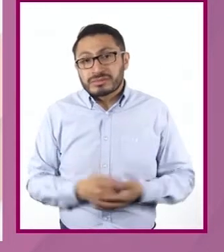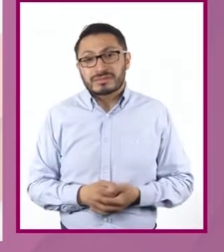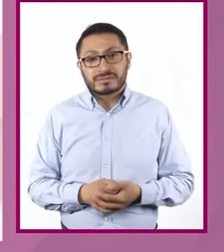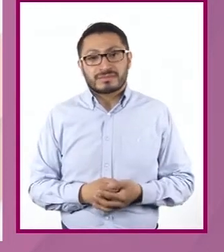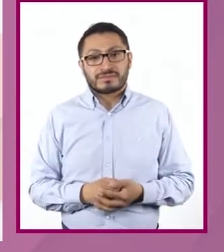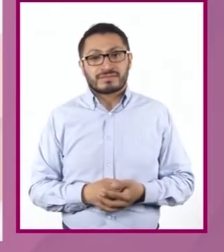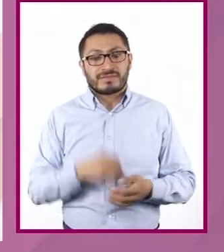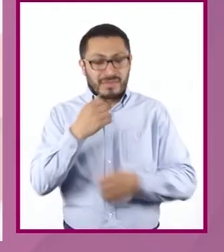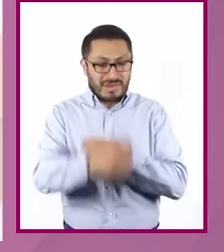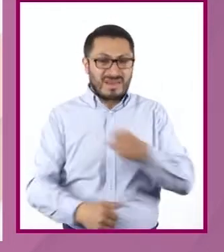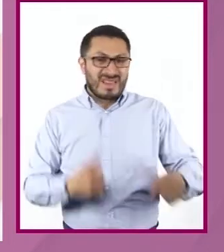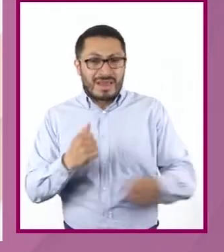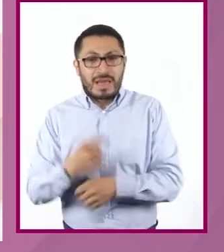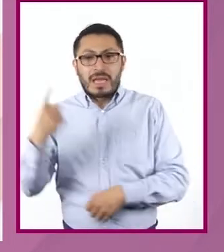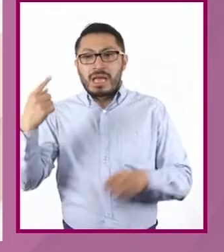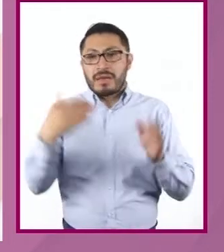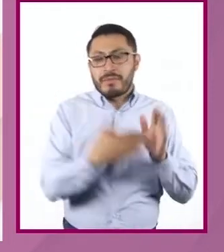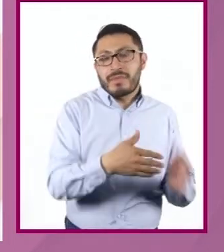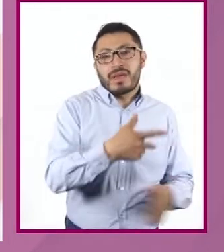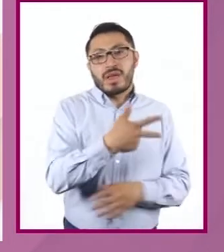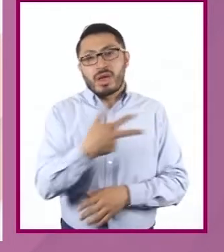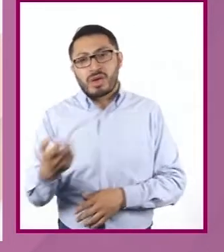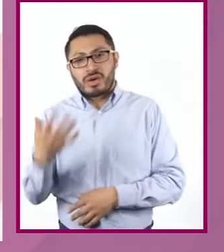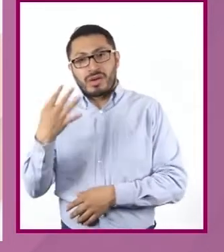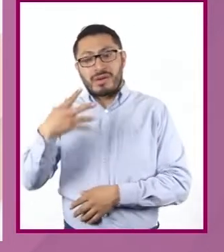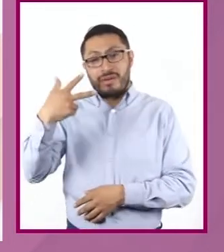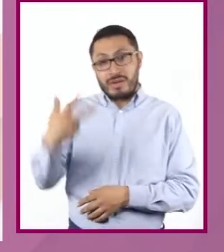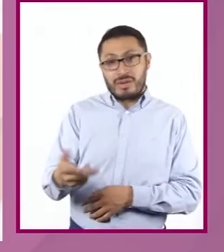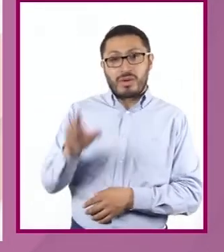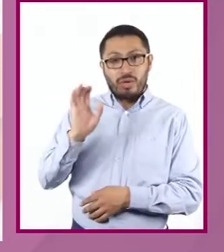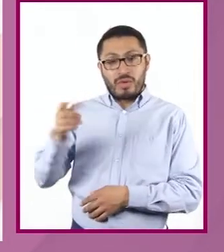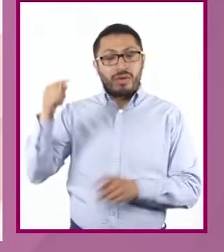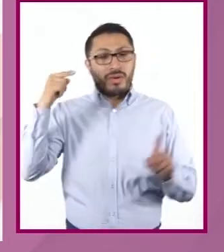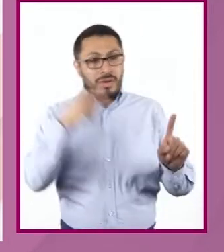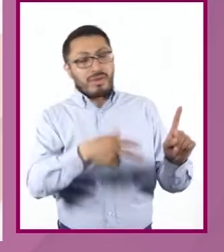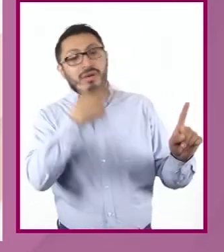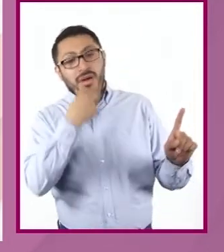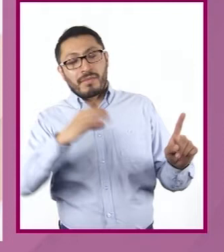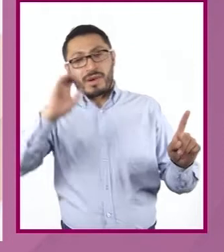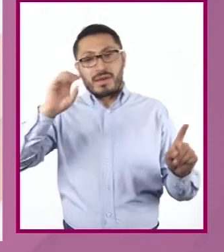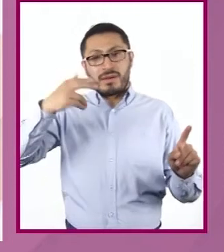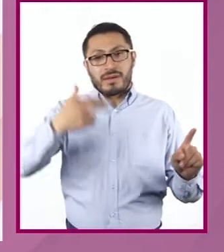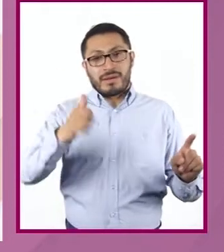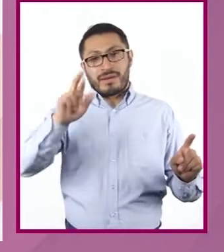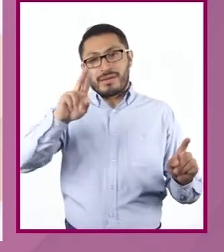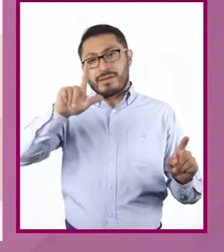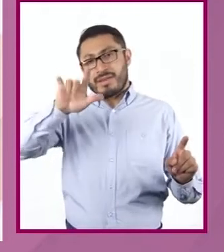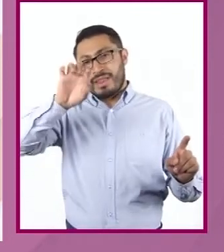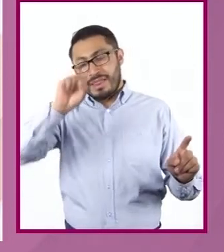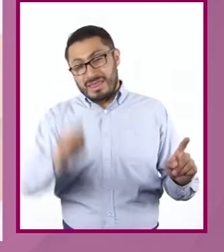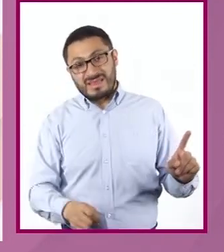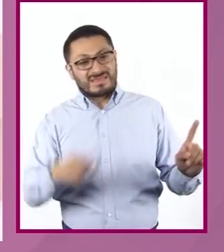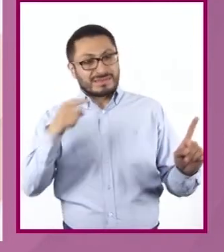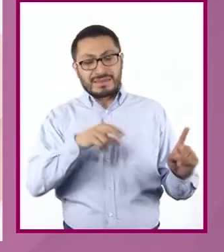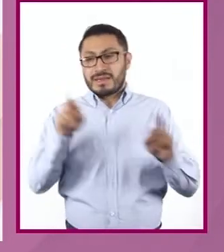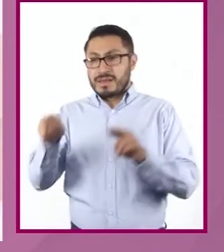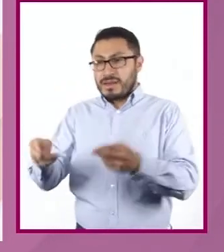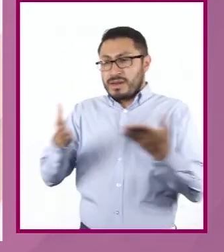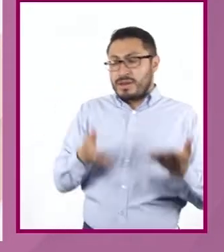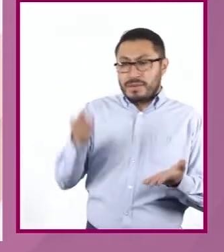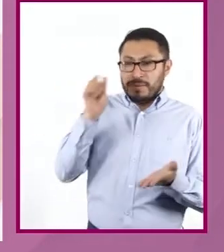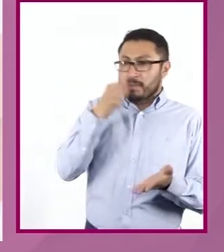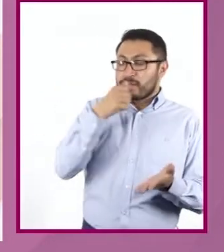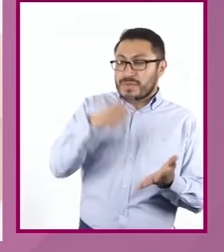Corría el año de 1858 cuando Charles Robert Darwin recibió un manuscrito de Alfred Russel